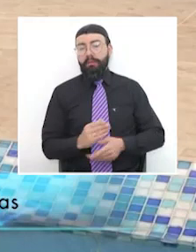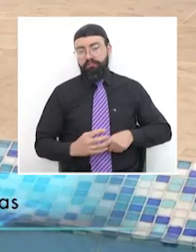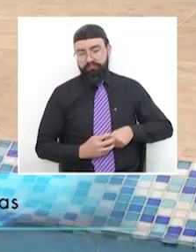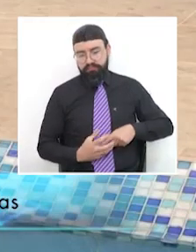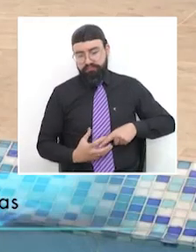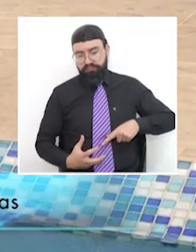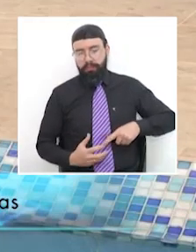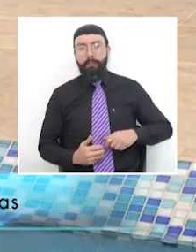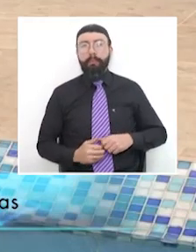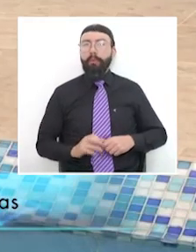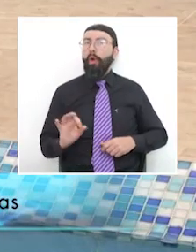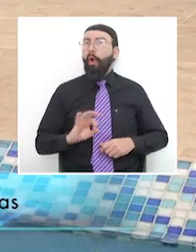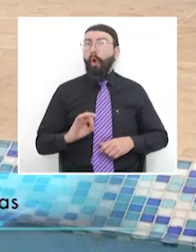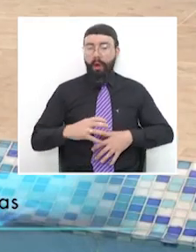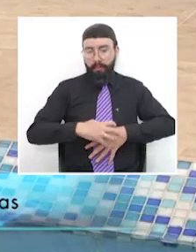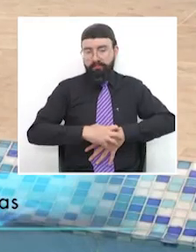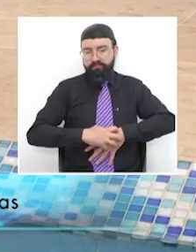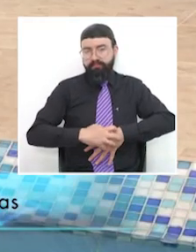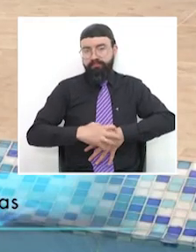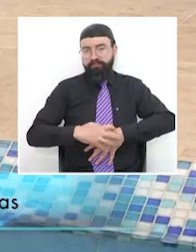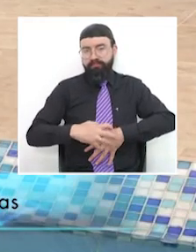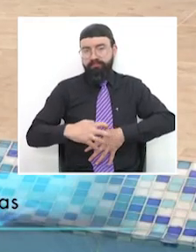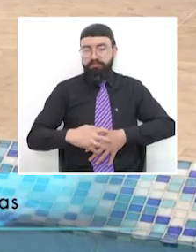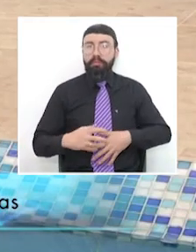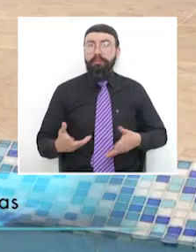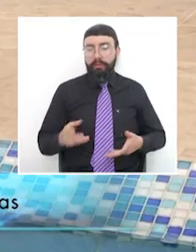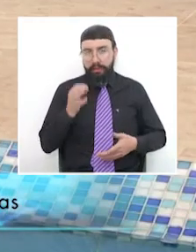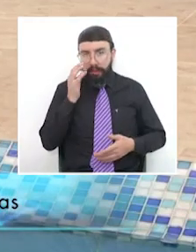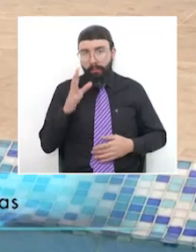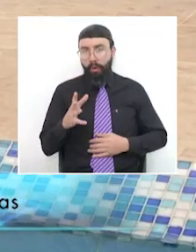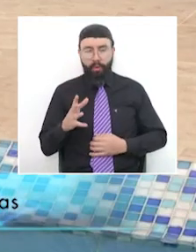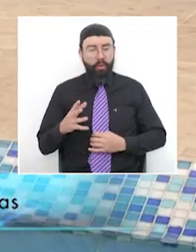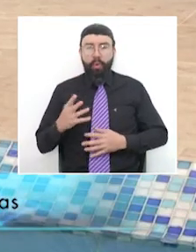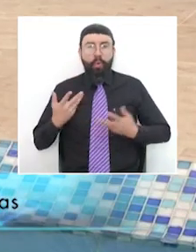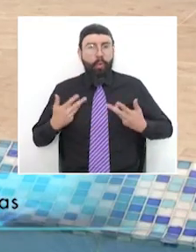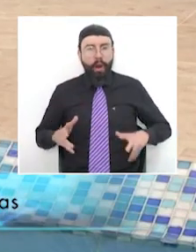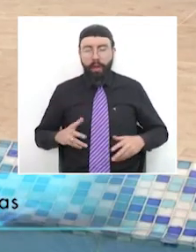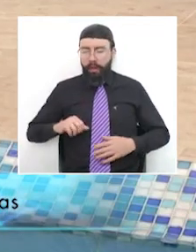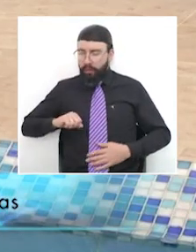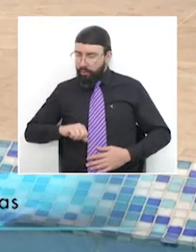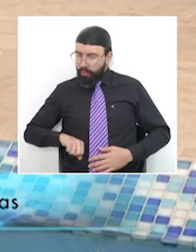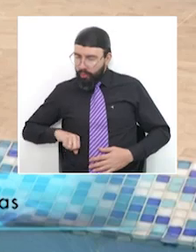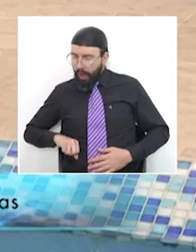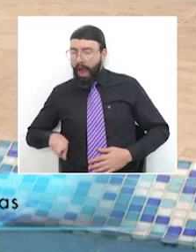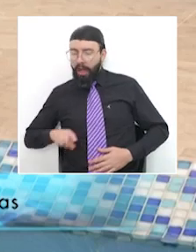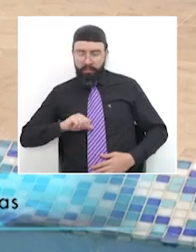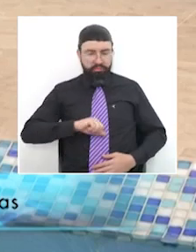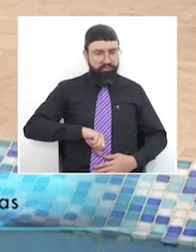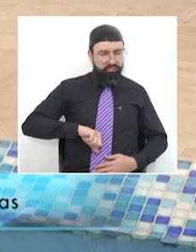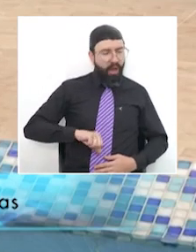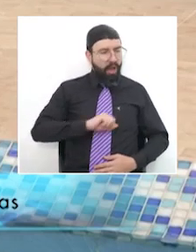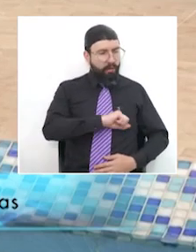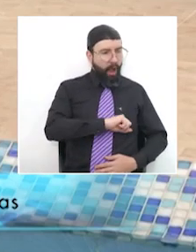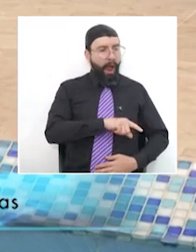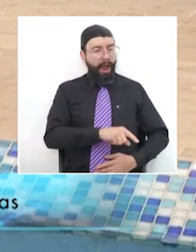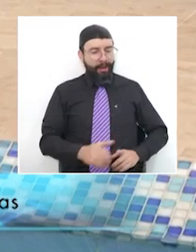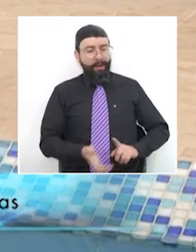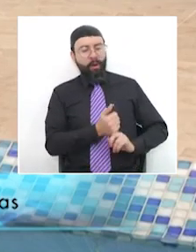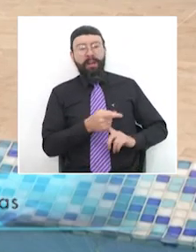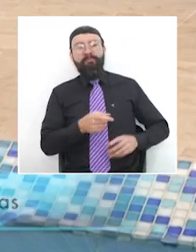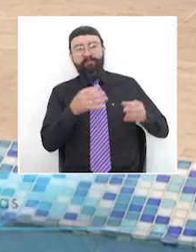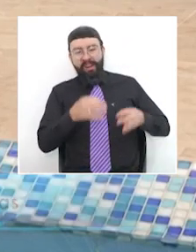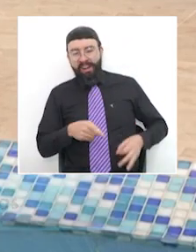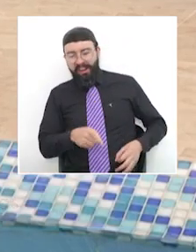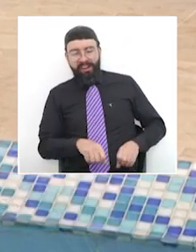tumor digestivo. Uno va descartando, digamos, la localización de cada uno de los órganos hasta que llega y determina